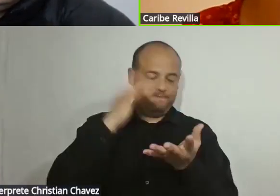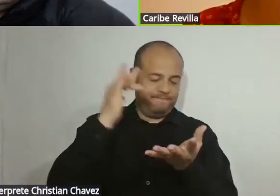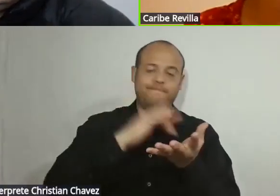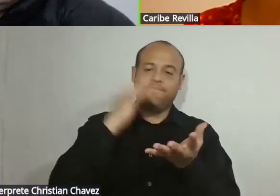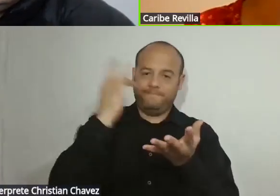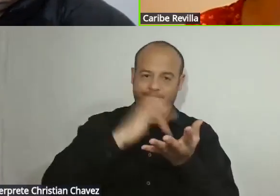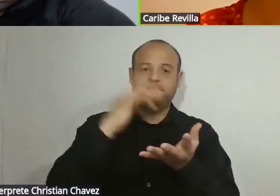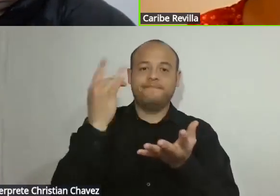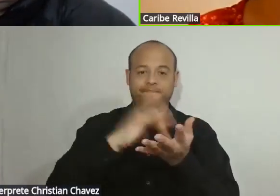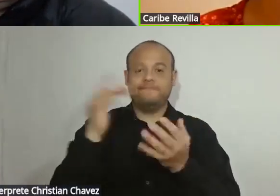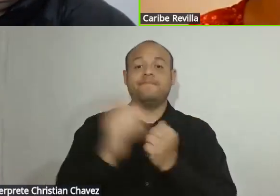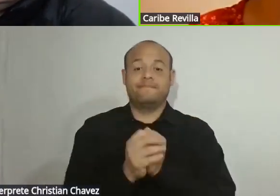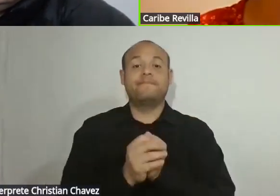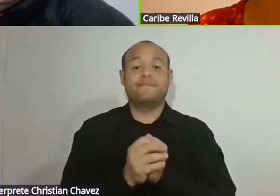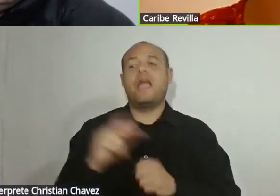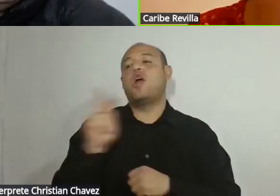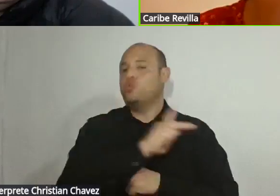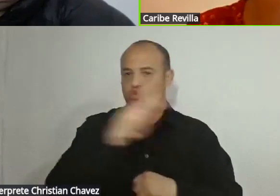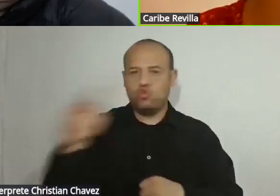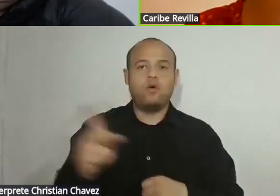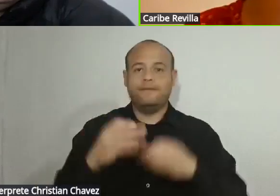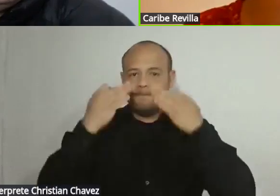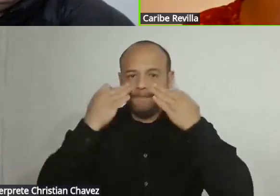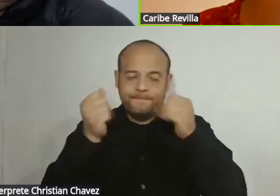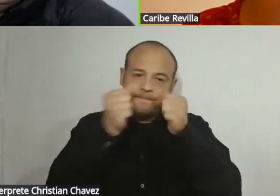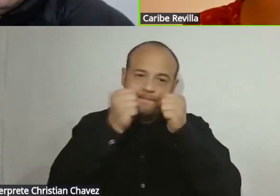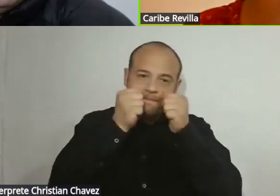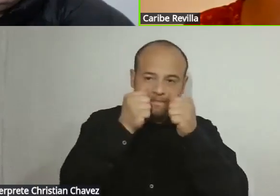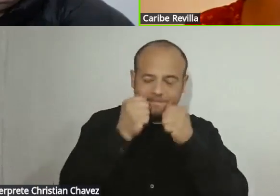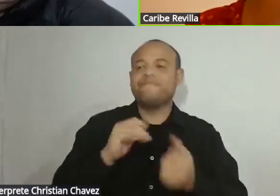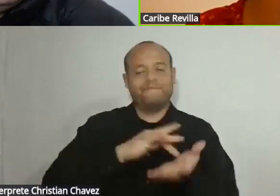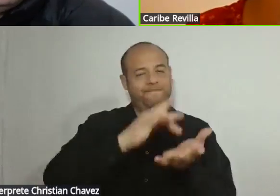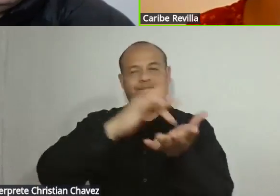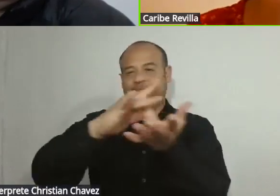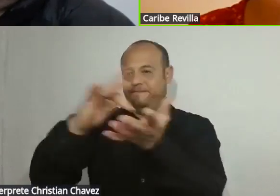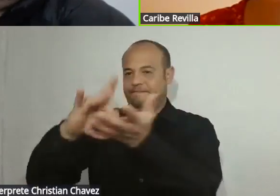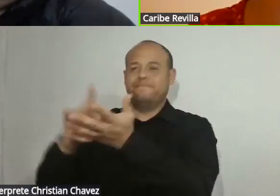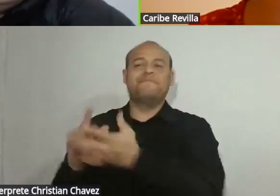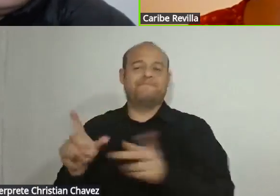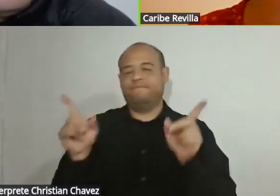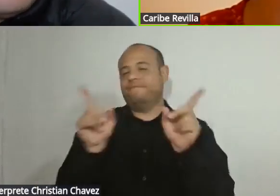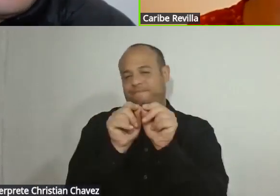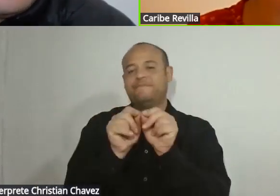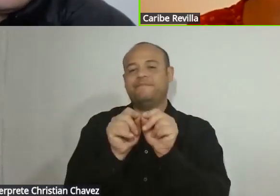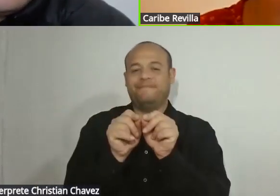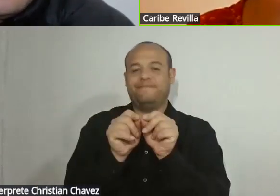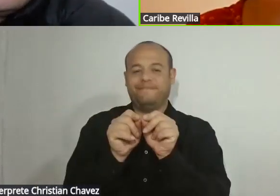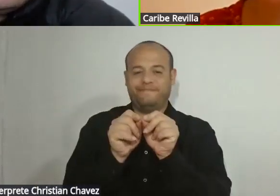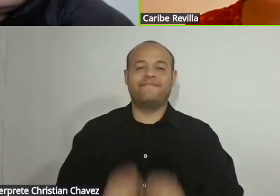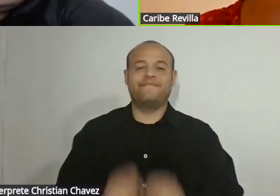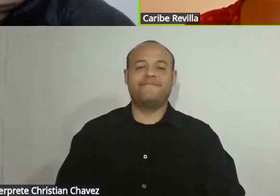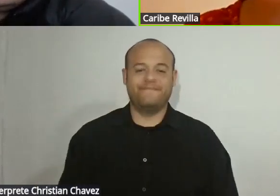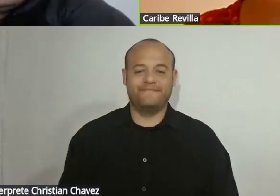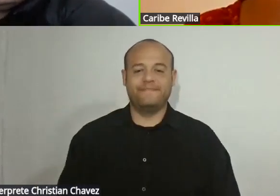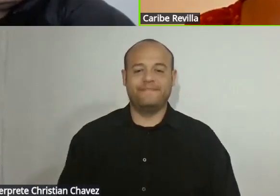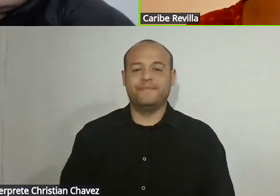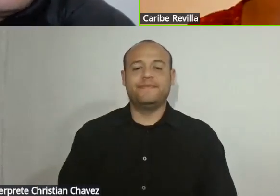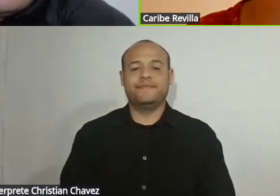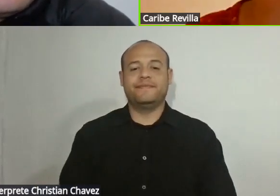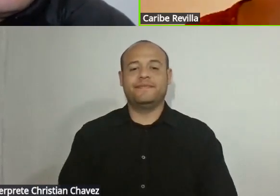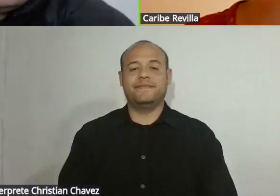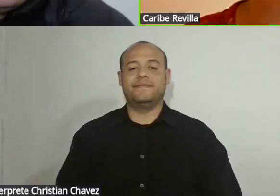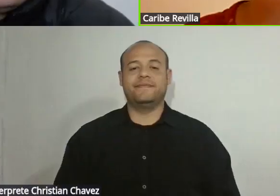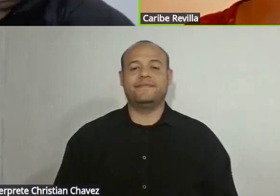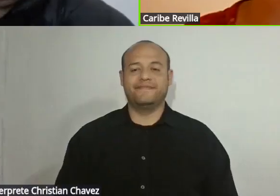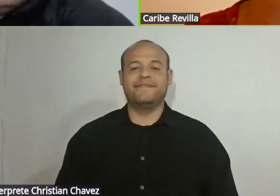y agradecerles a todos por estar aquí. Es todo. Muchísimas gracias. Gracias, maestro,